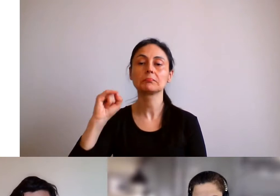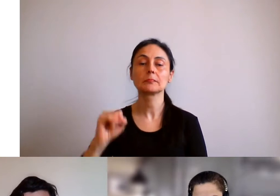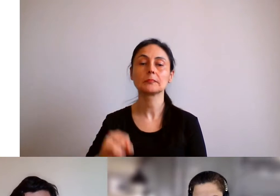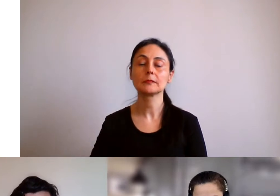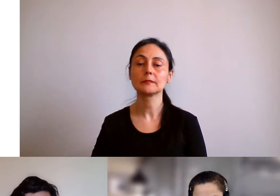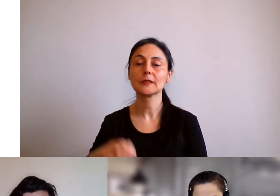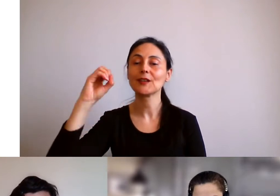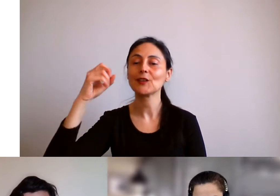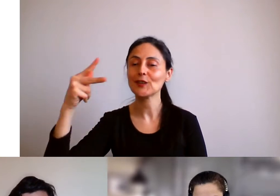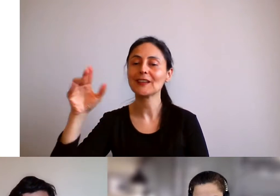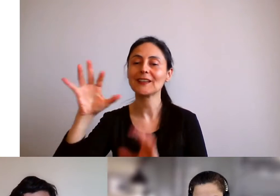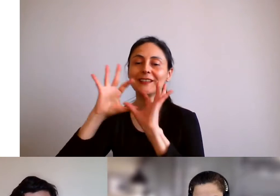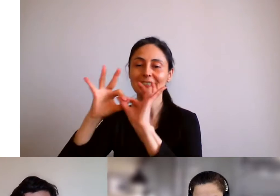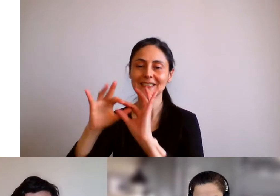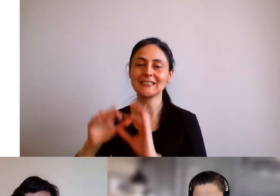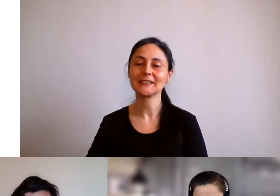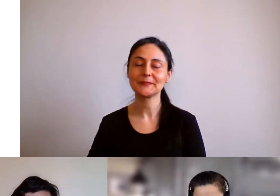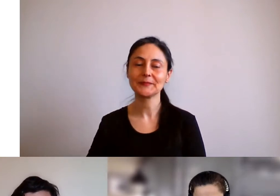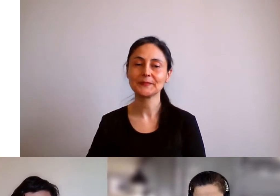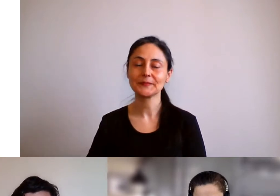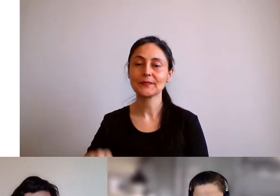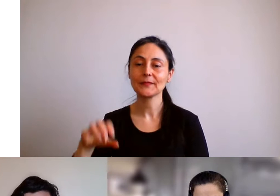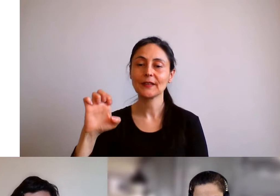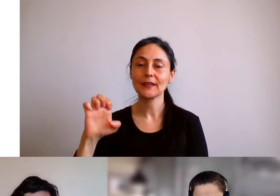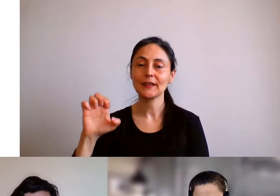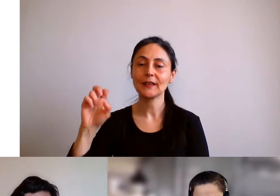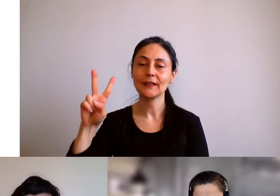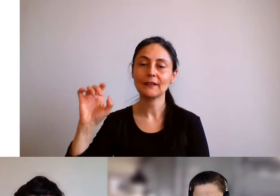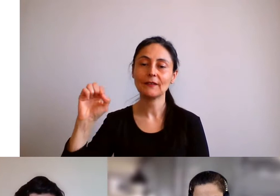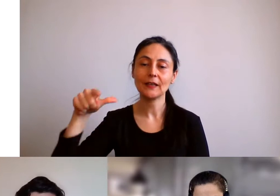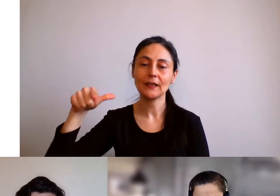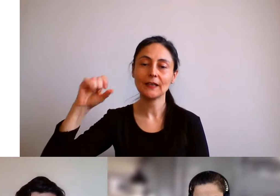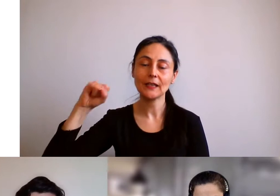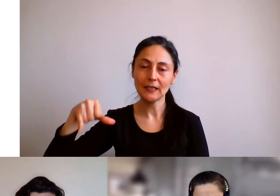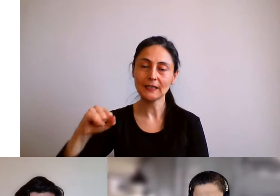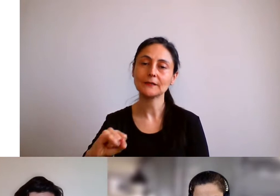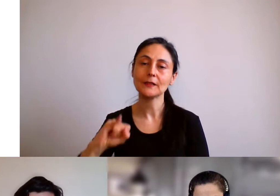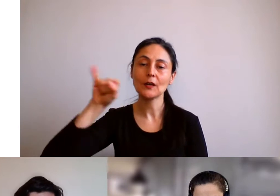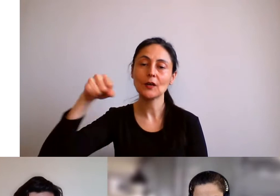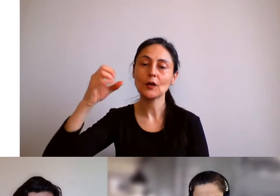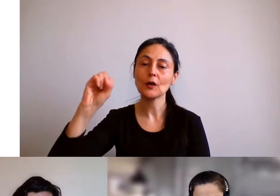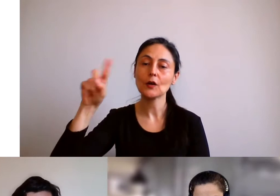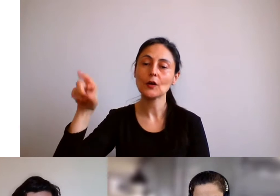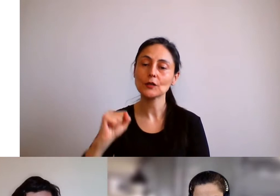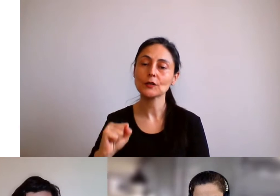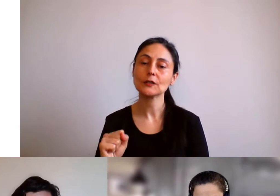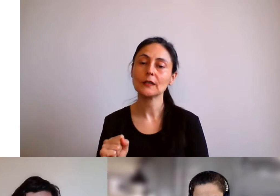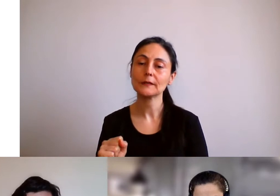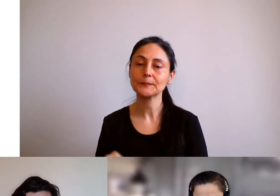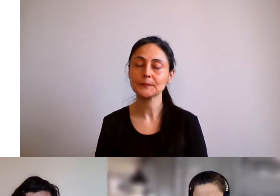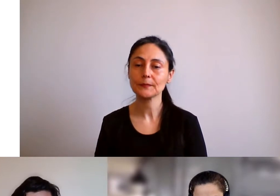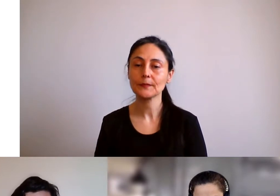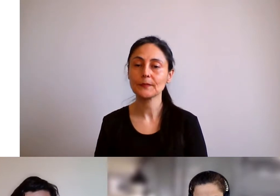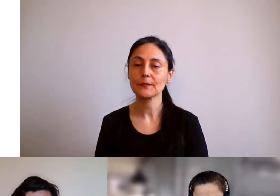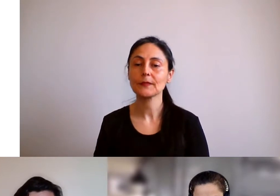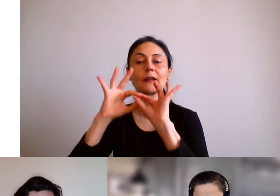Ok, gracias. Evelyn, José Miguel y Javier, muchas gracias por las presentaciones de los